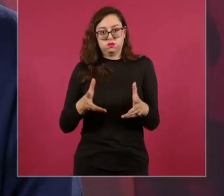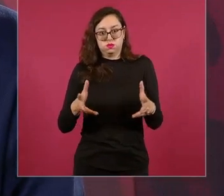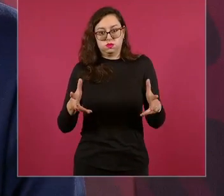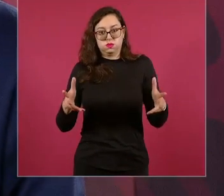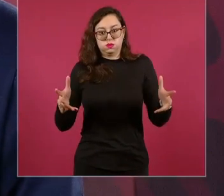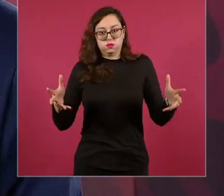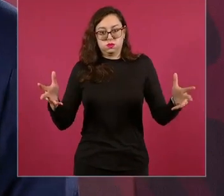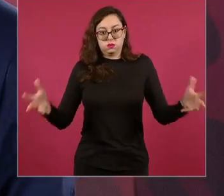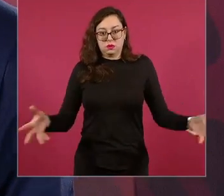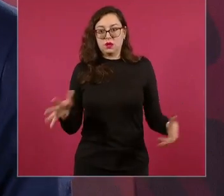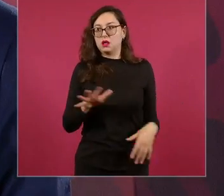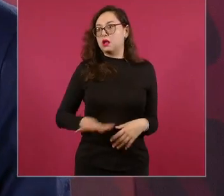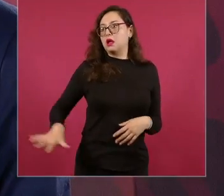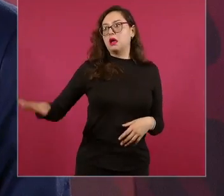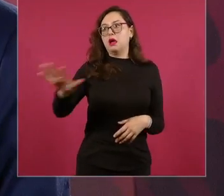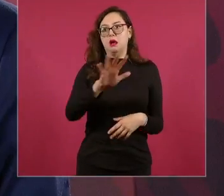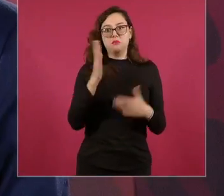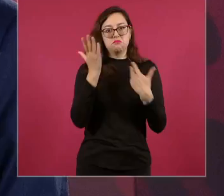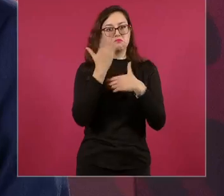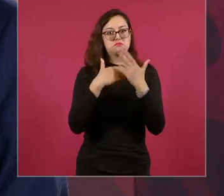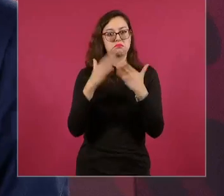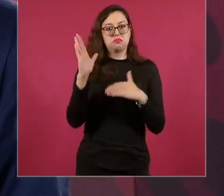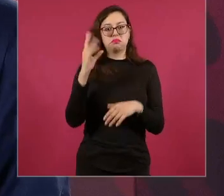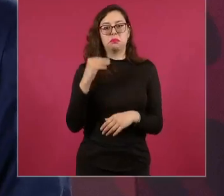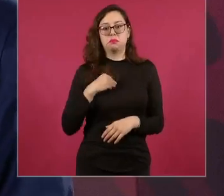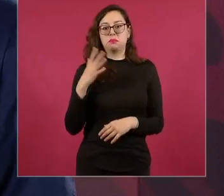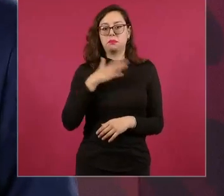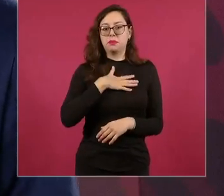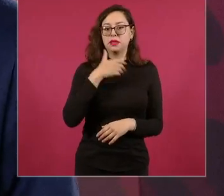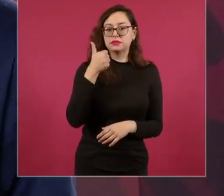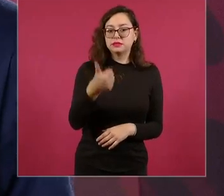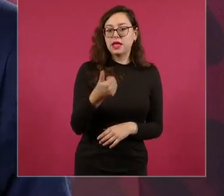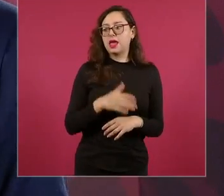bienestar empleos